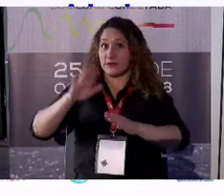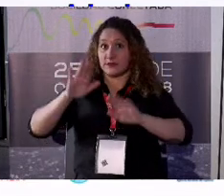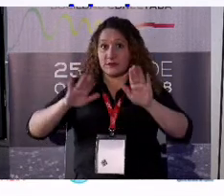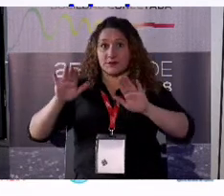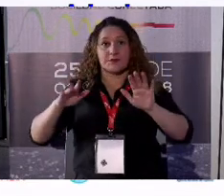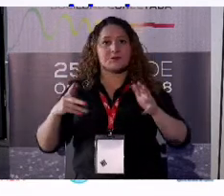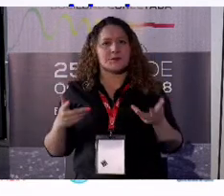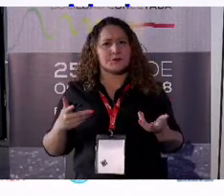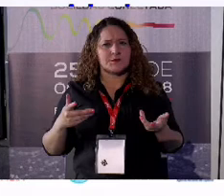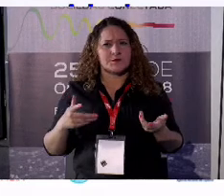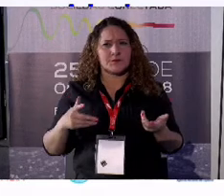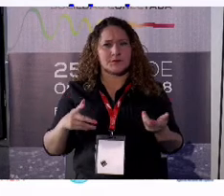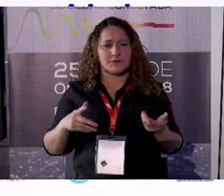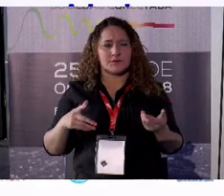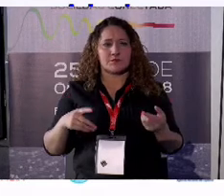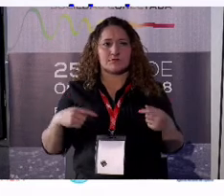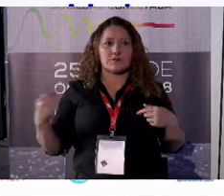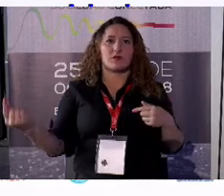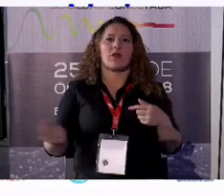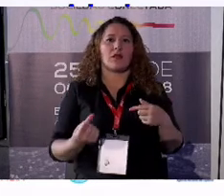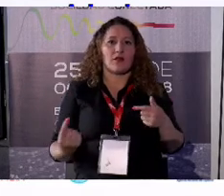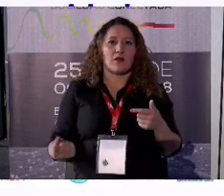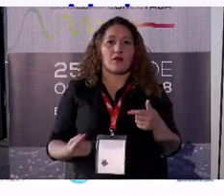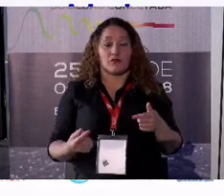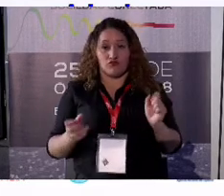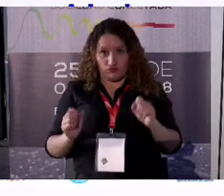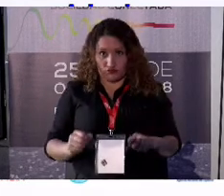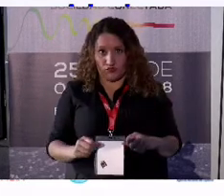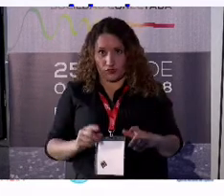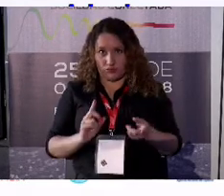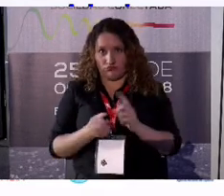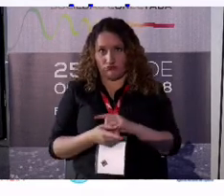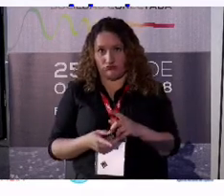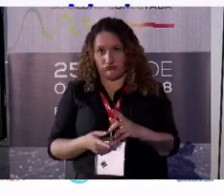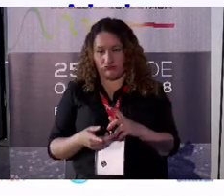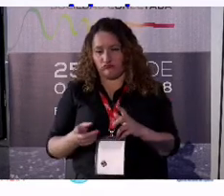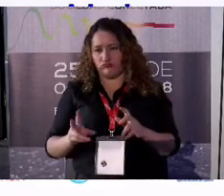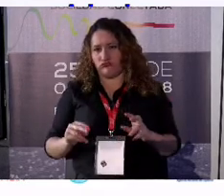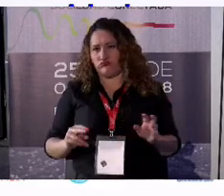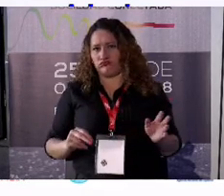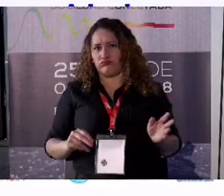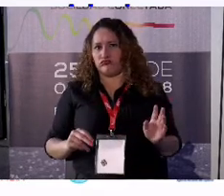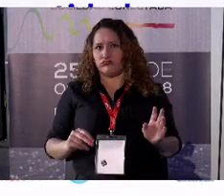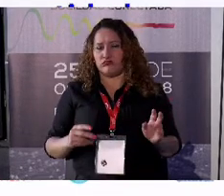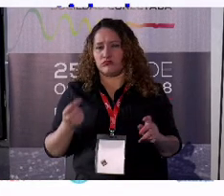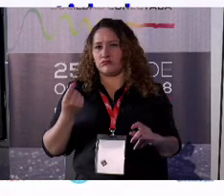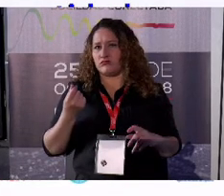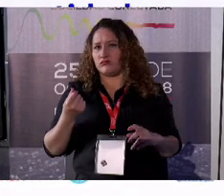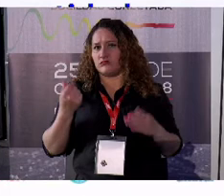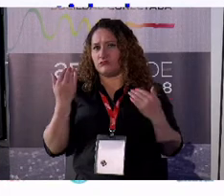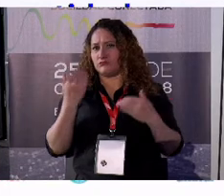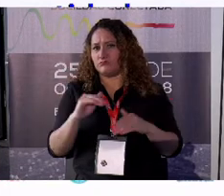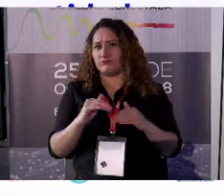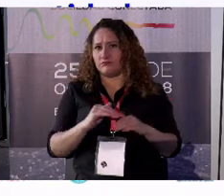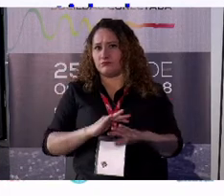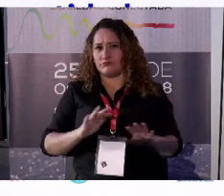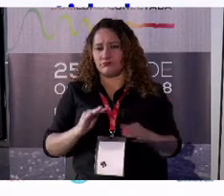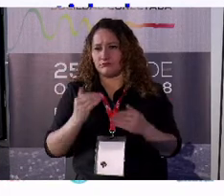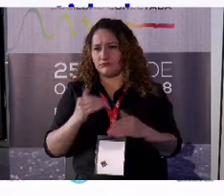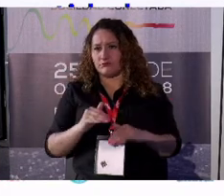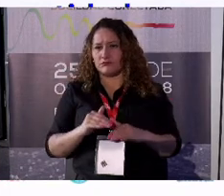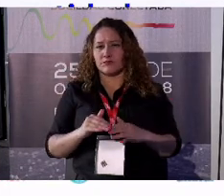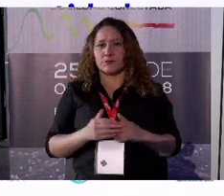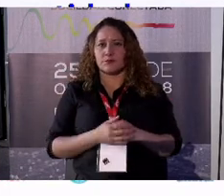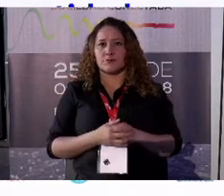entre rondas, pues no se, obviamente no se va a poder pasar de un cierto valor mínimo dado por el piso de la ronda